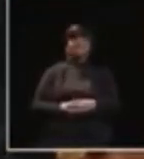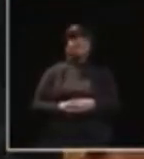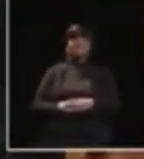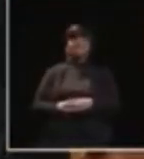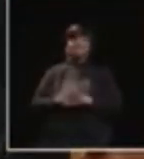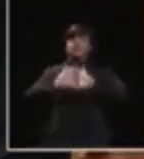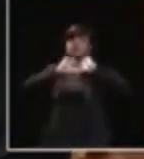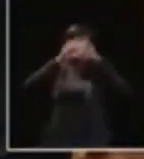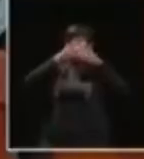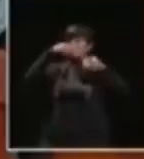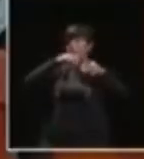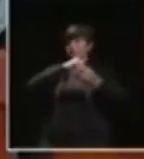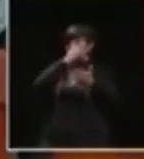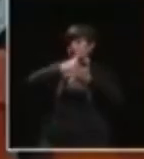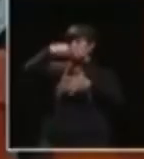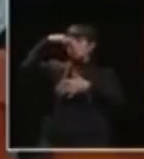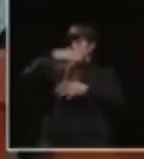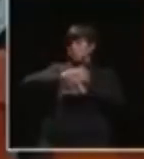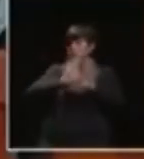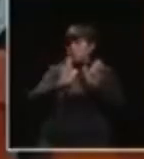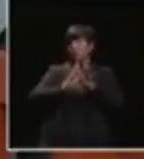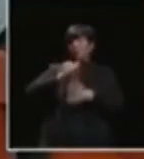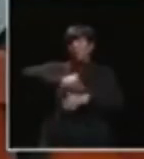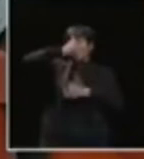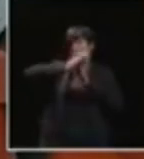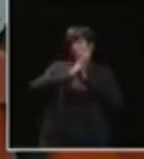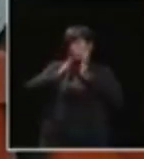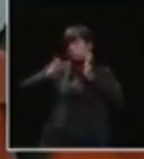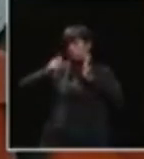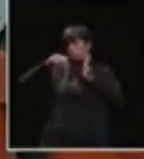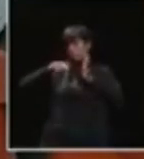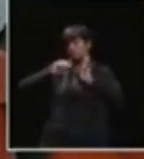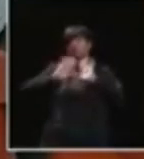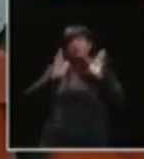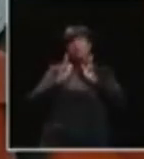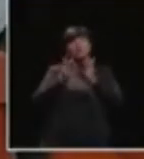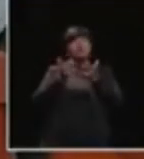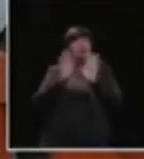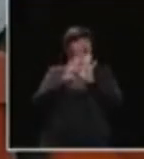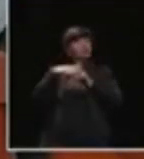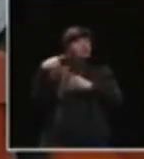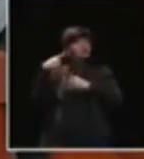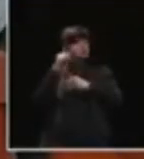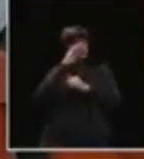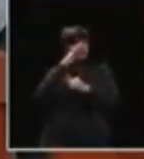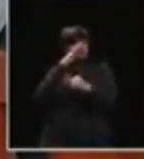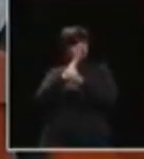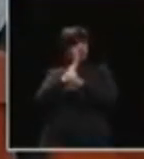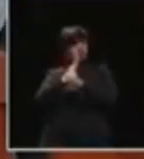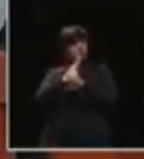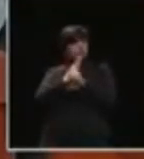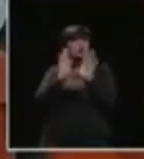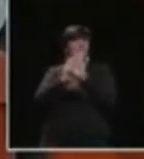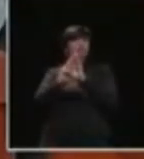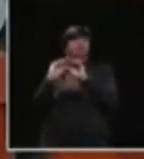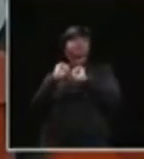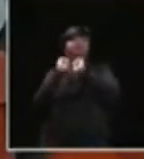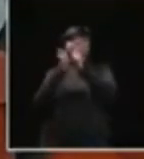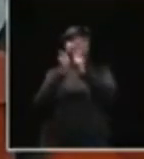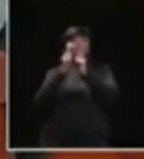El Congreso de la Ciudad de México, primera legislatura, en ejercicio de sus atribuciones conferidas en el